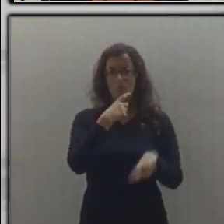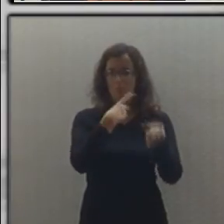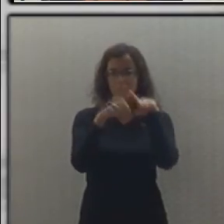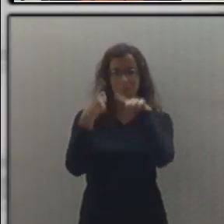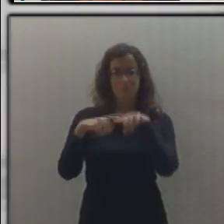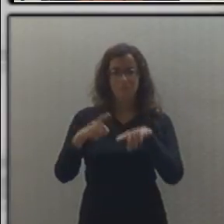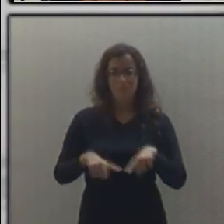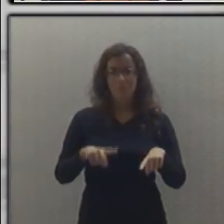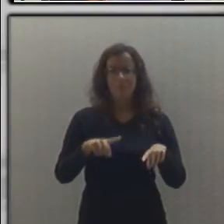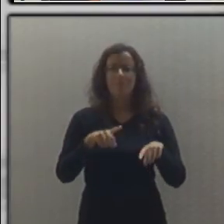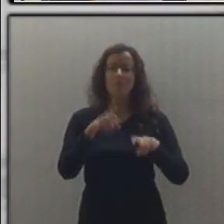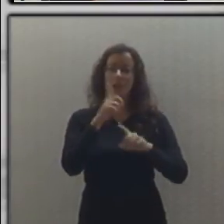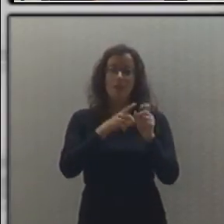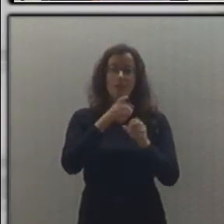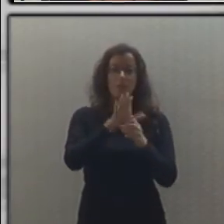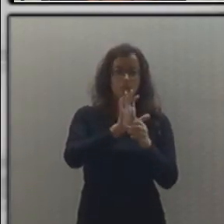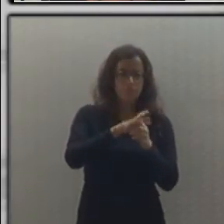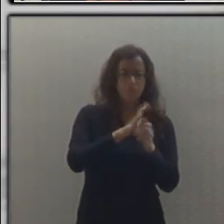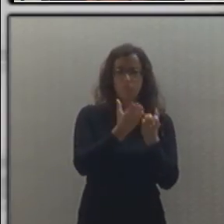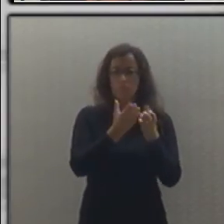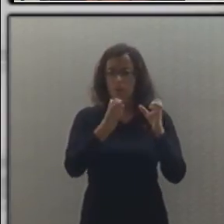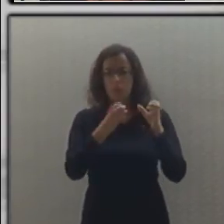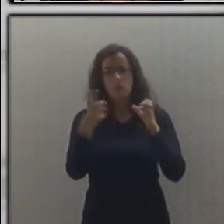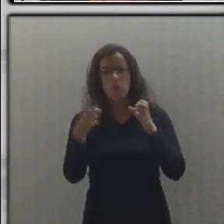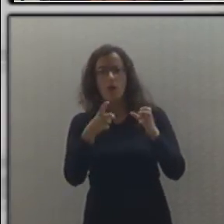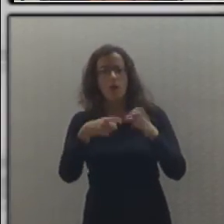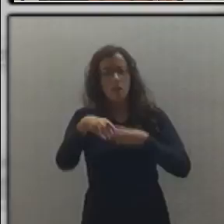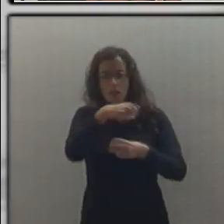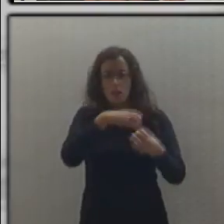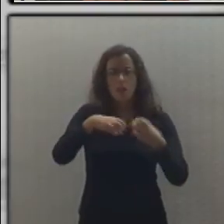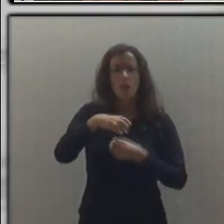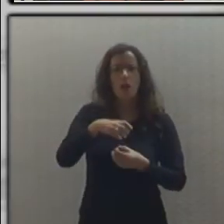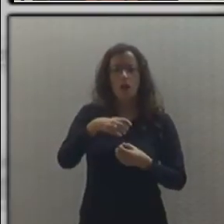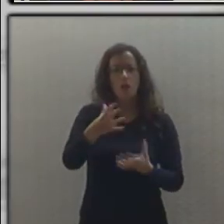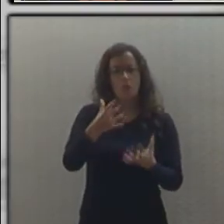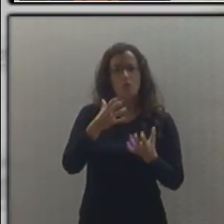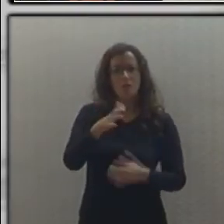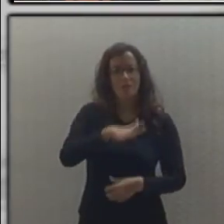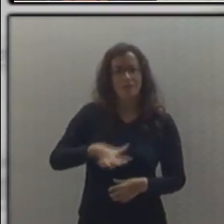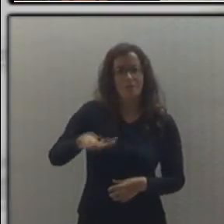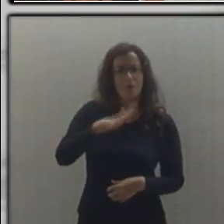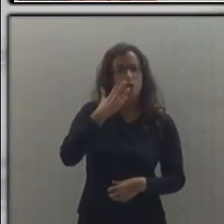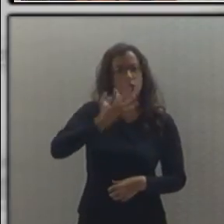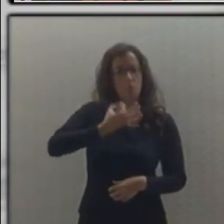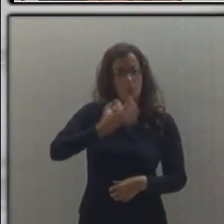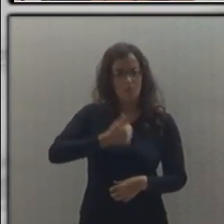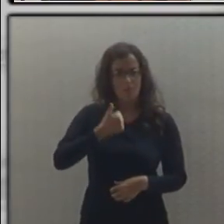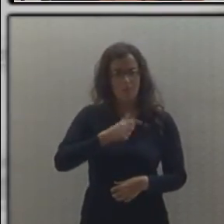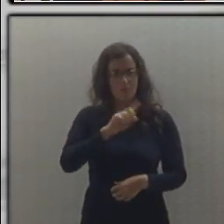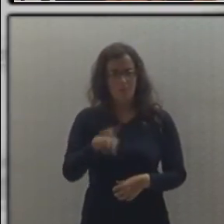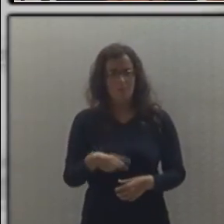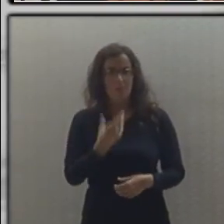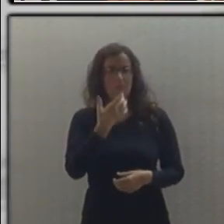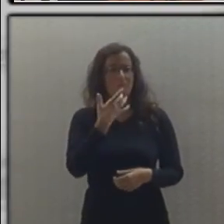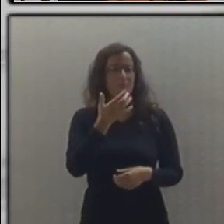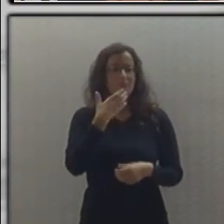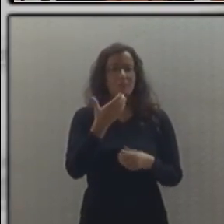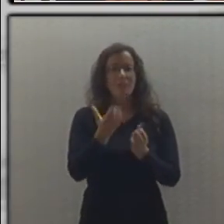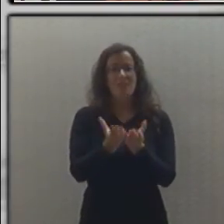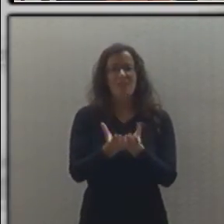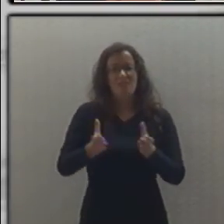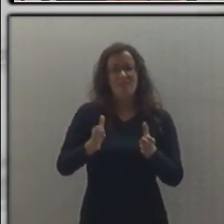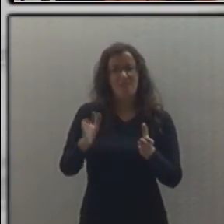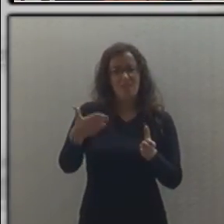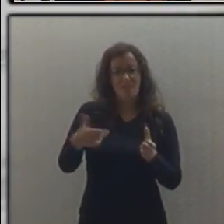veces moviendo los sanitarios se gana espacio y seguridad. Muchas veces el bidet es ¿cómo lo diría? Como el comodín para